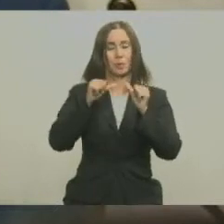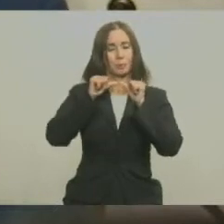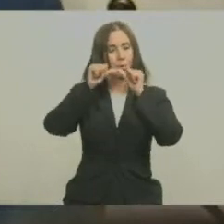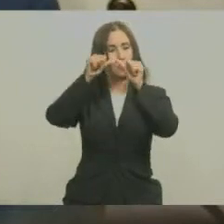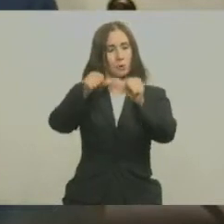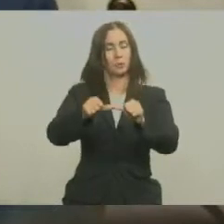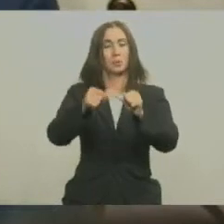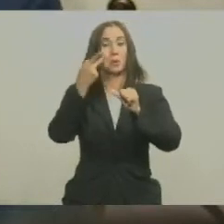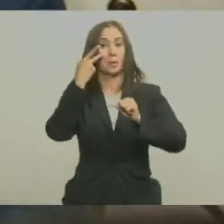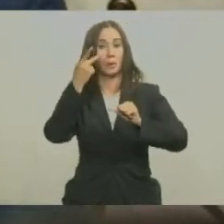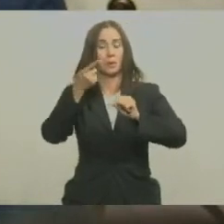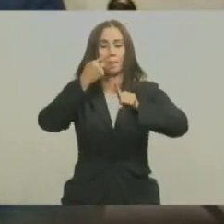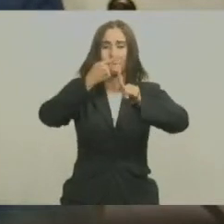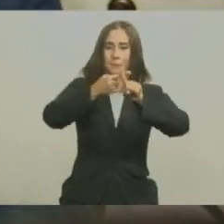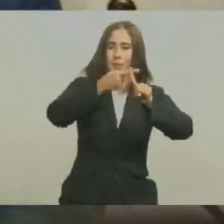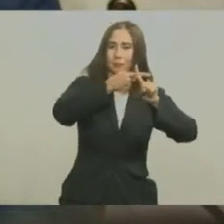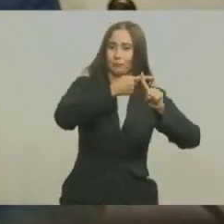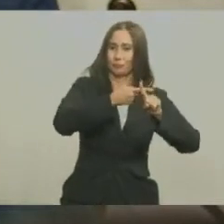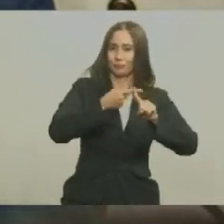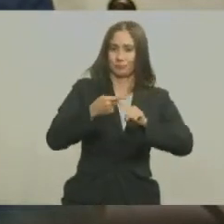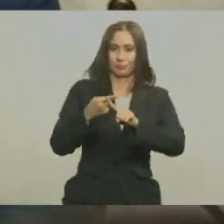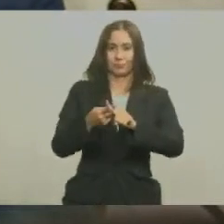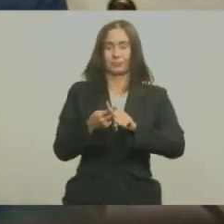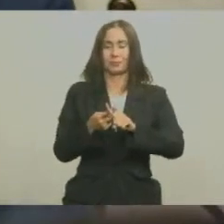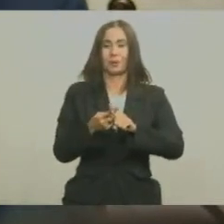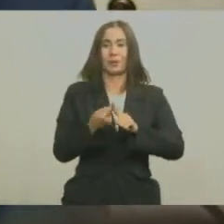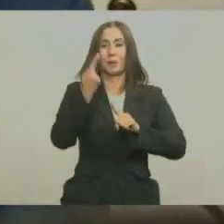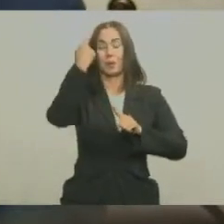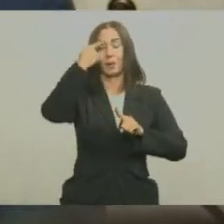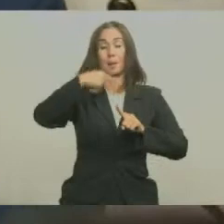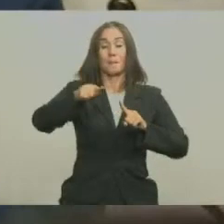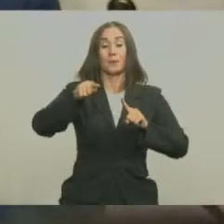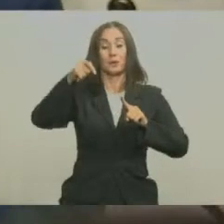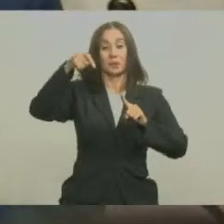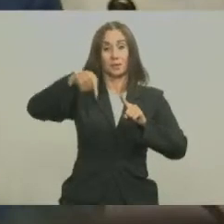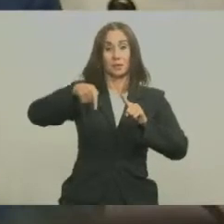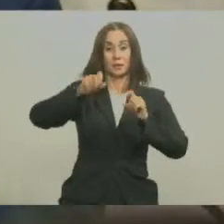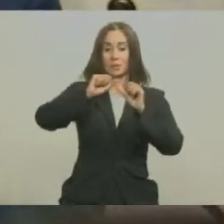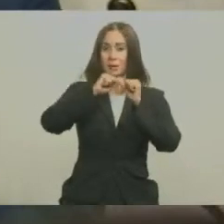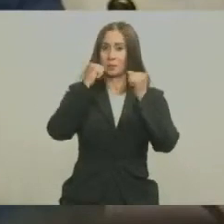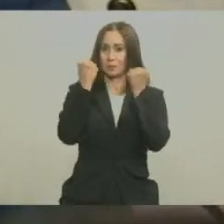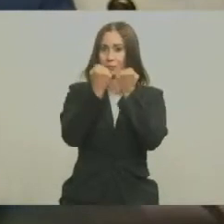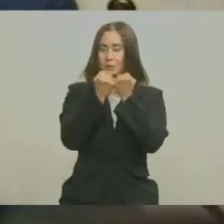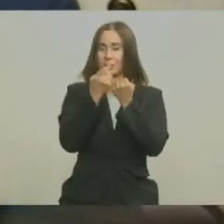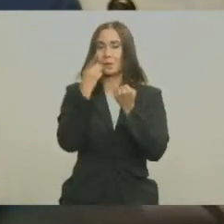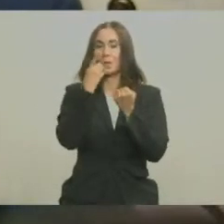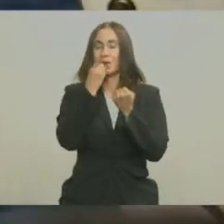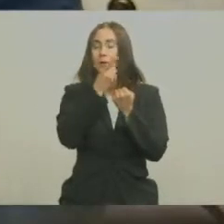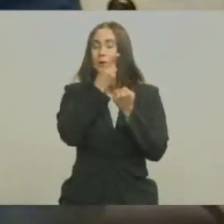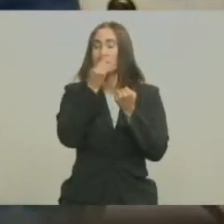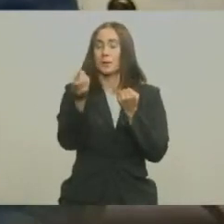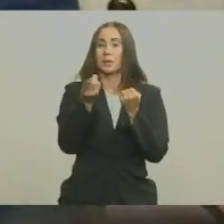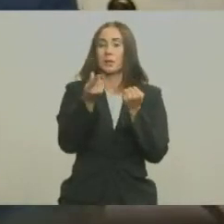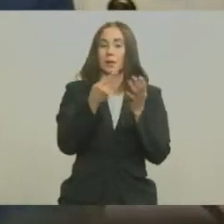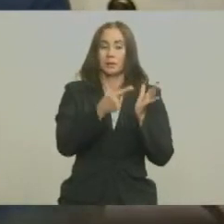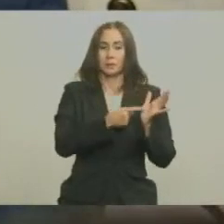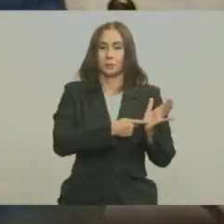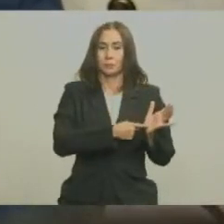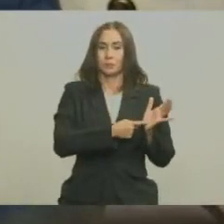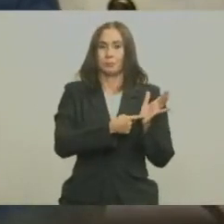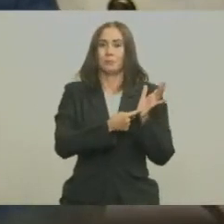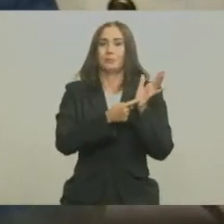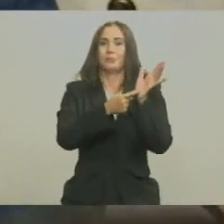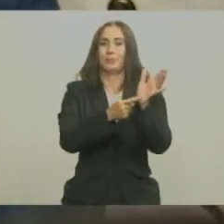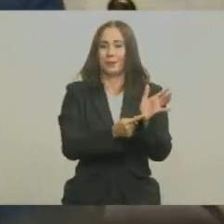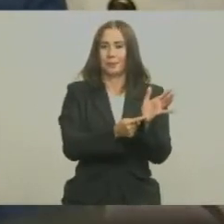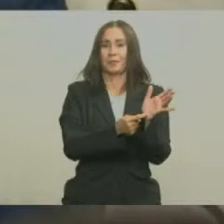positivas, porque la gran mayoría de la sociedad dominicana se ha mostrado